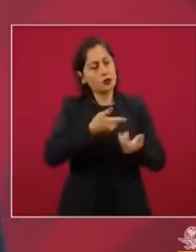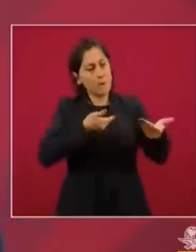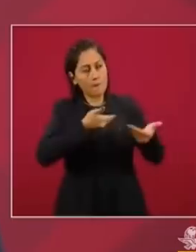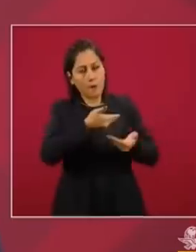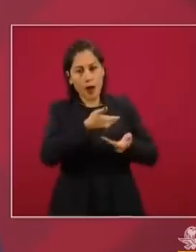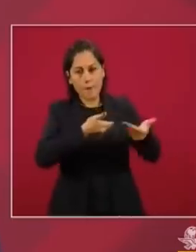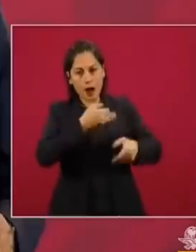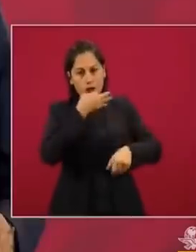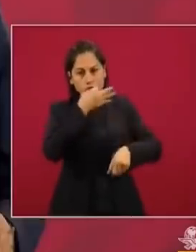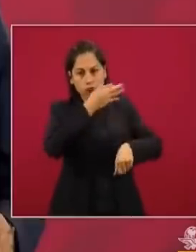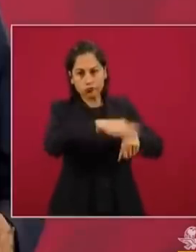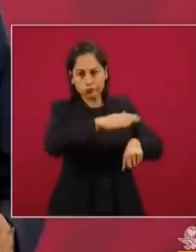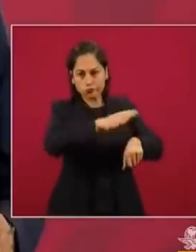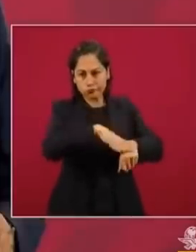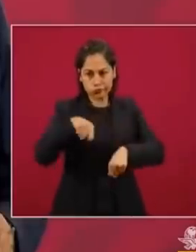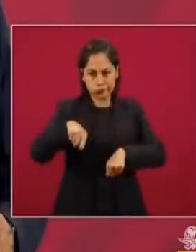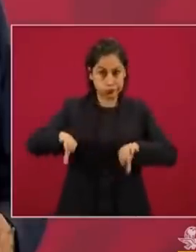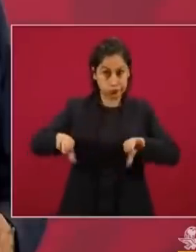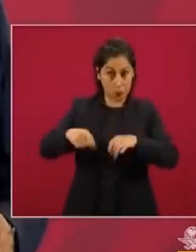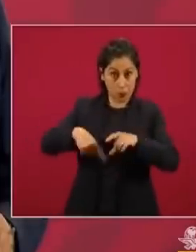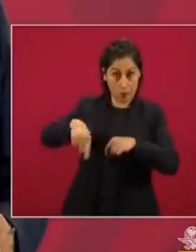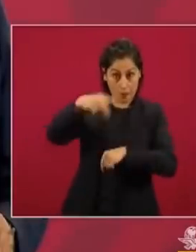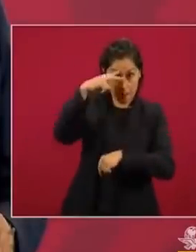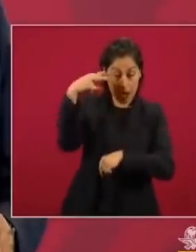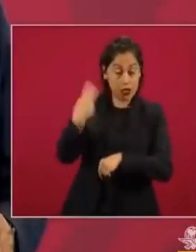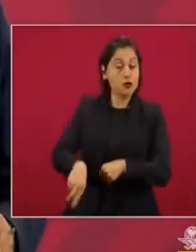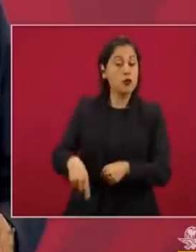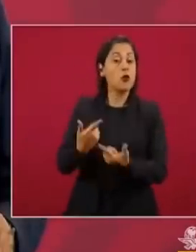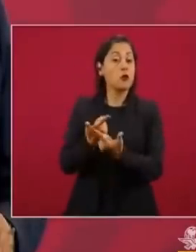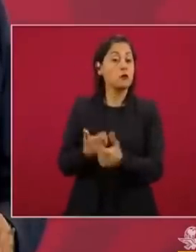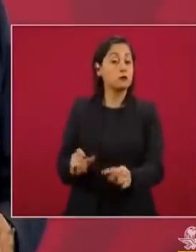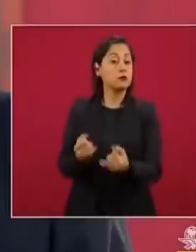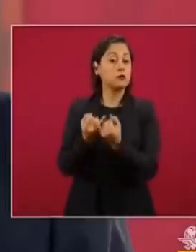sí, la Fiscalía de México,